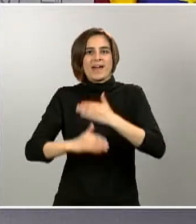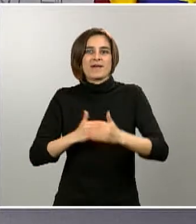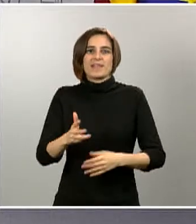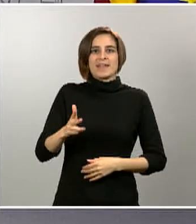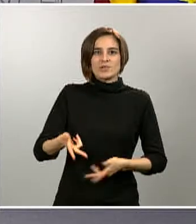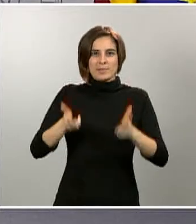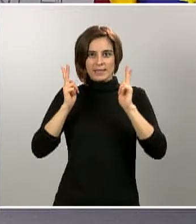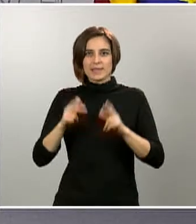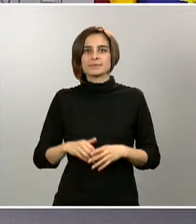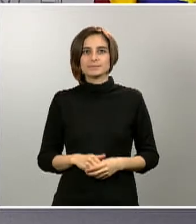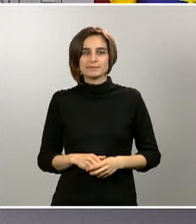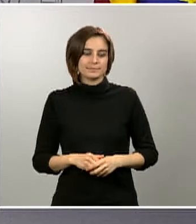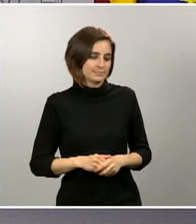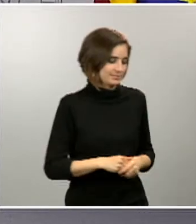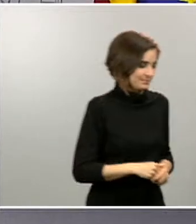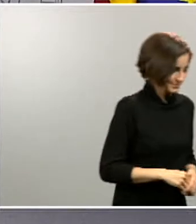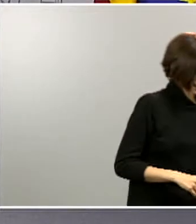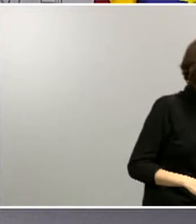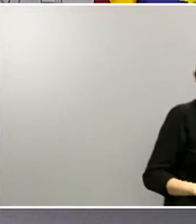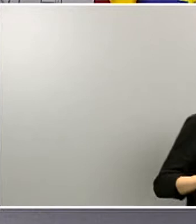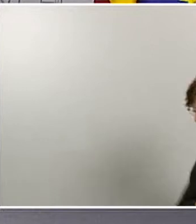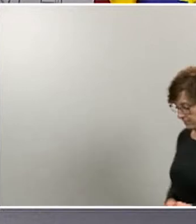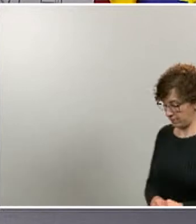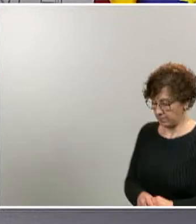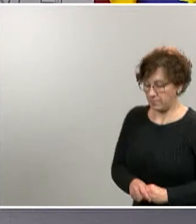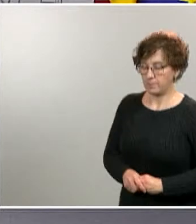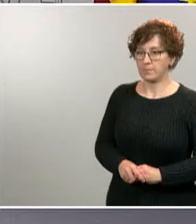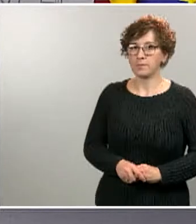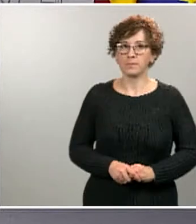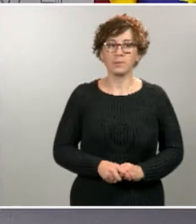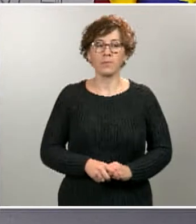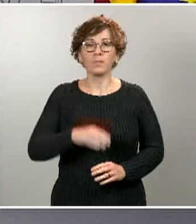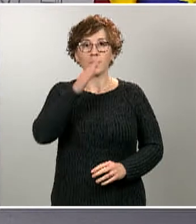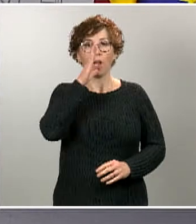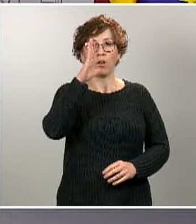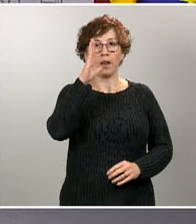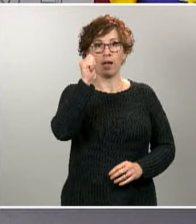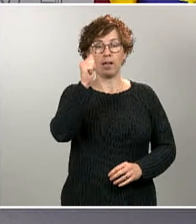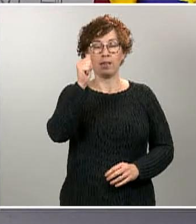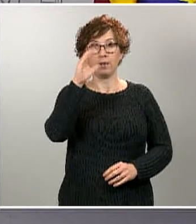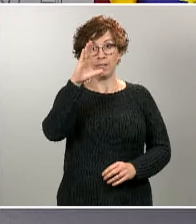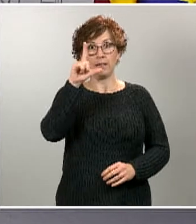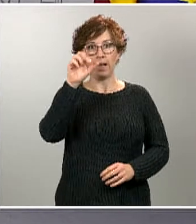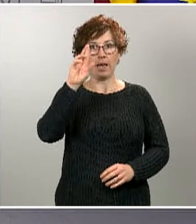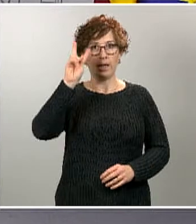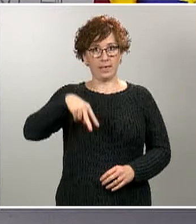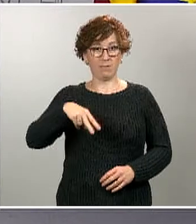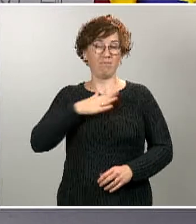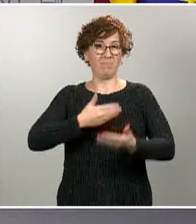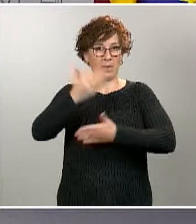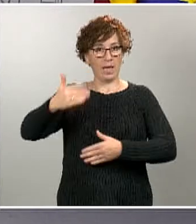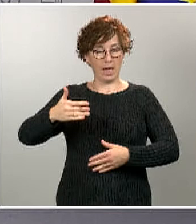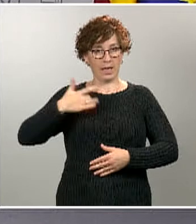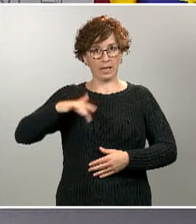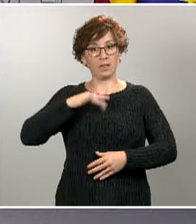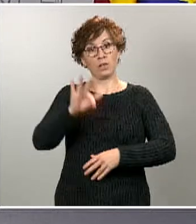Clarín y después intervendrá COPE. Clarín, el diario argentino Clarín, adelante. Sí, ¿qué tal? Buenos